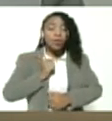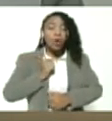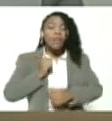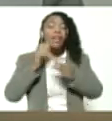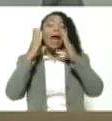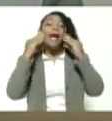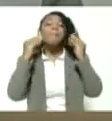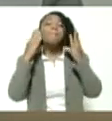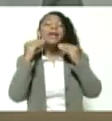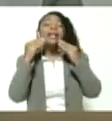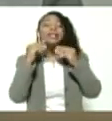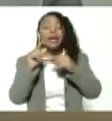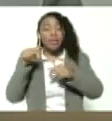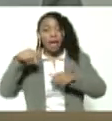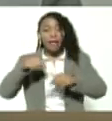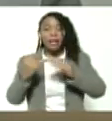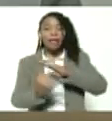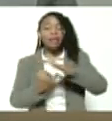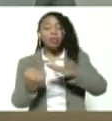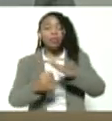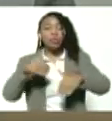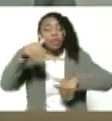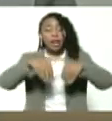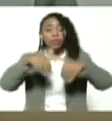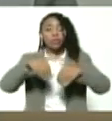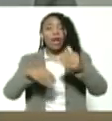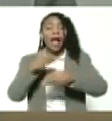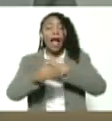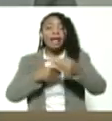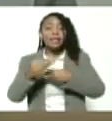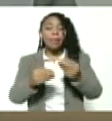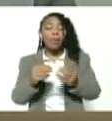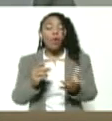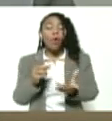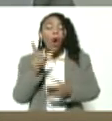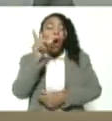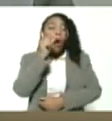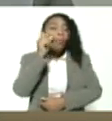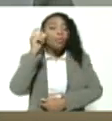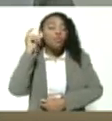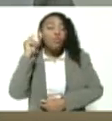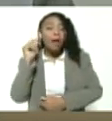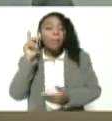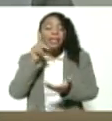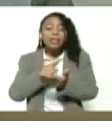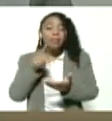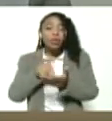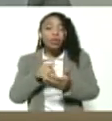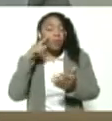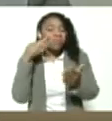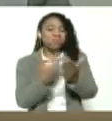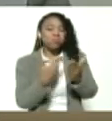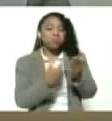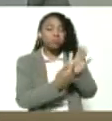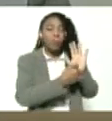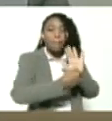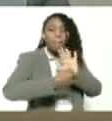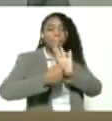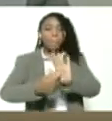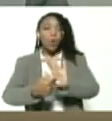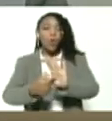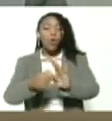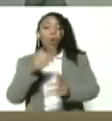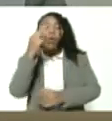experiencia de esta institución electoral conformada por hombres y mujeres quienes han mostrado con creces